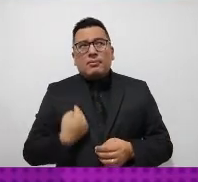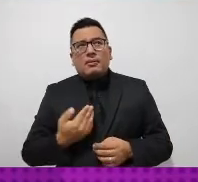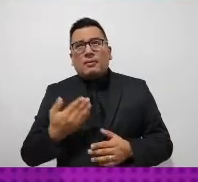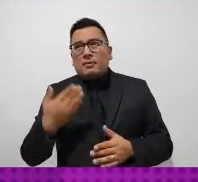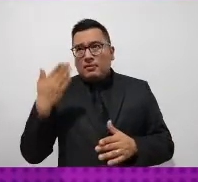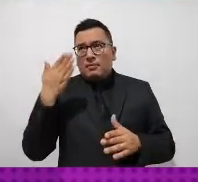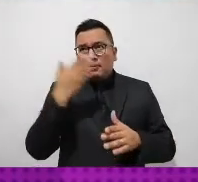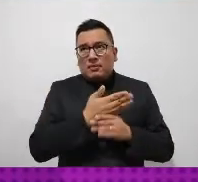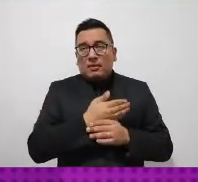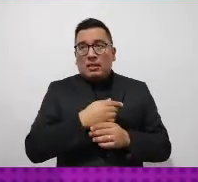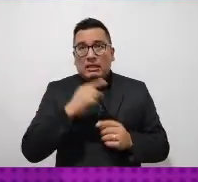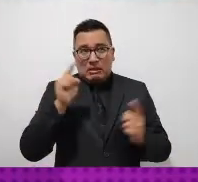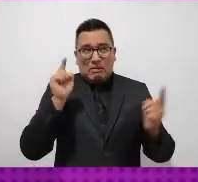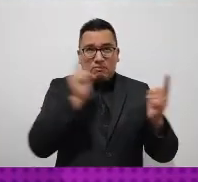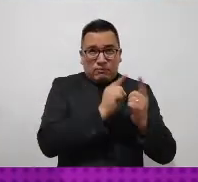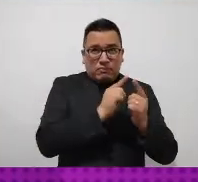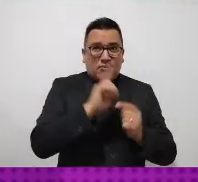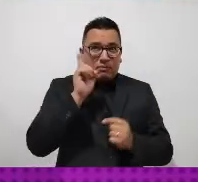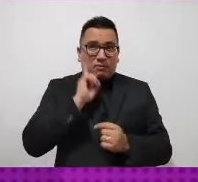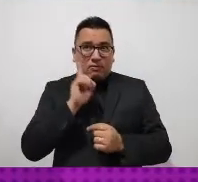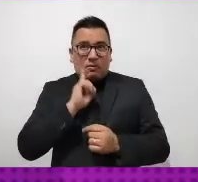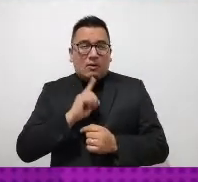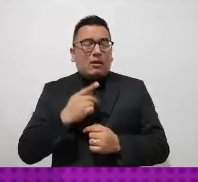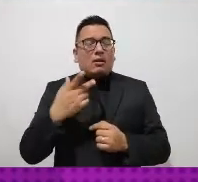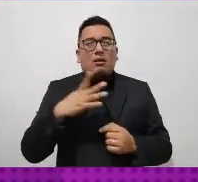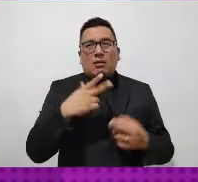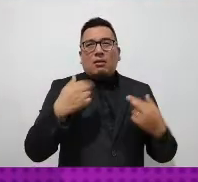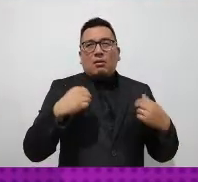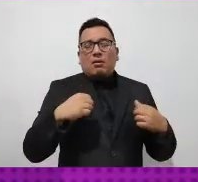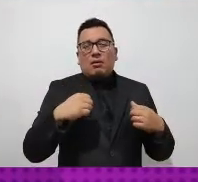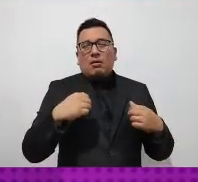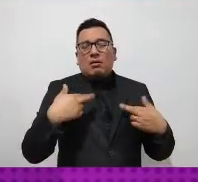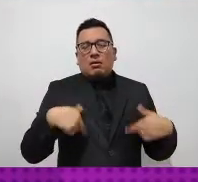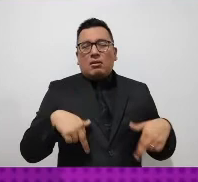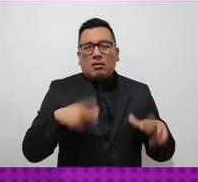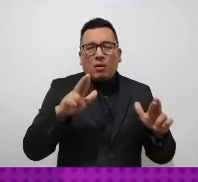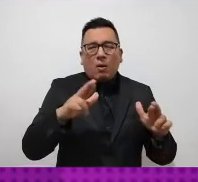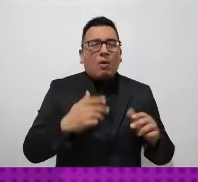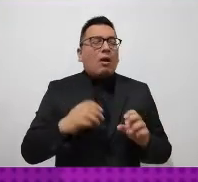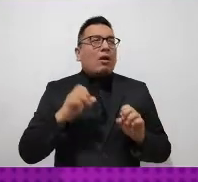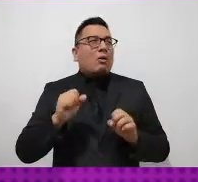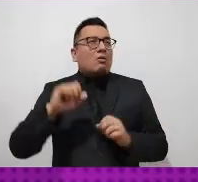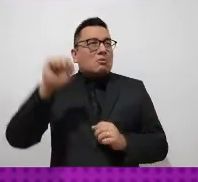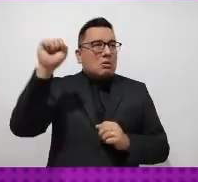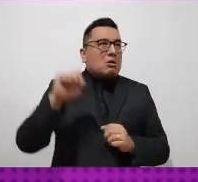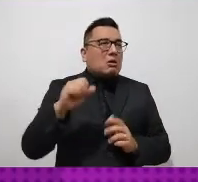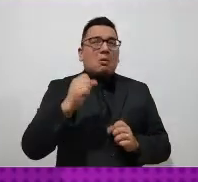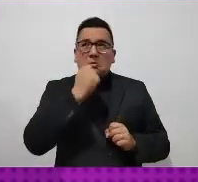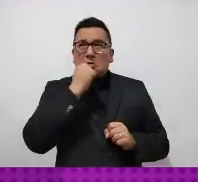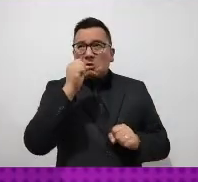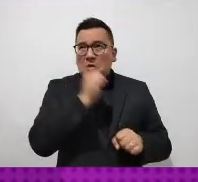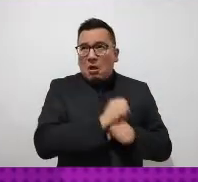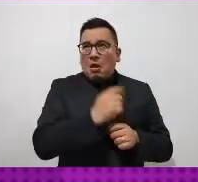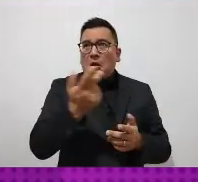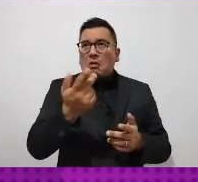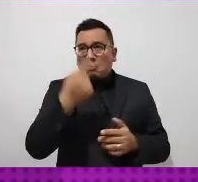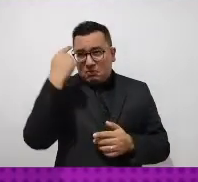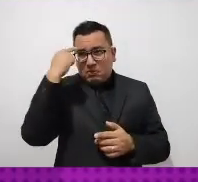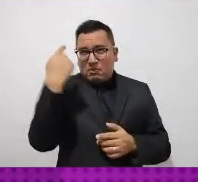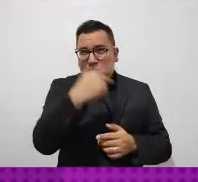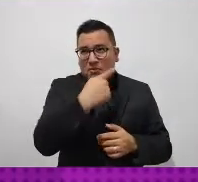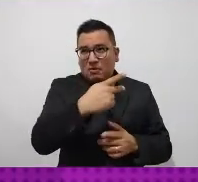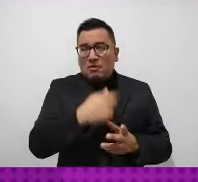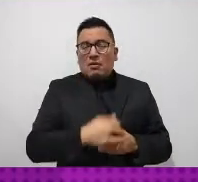dirigíamos de forma directa con algunas regidoras, con algunas síndicas o secretarias del ayuntamiento. En el